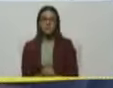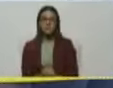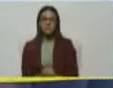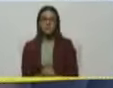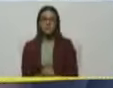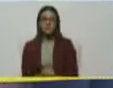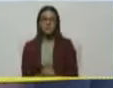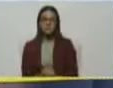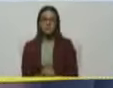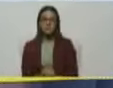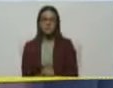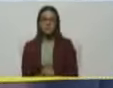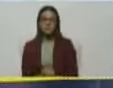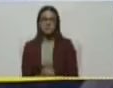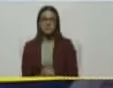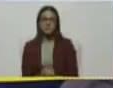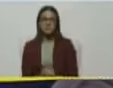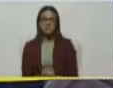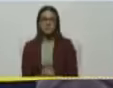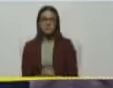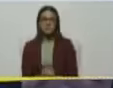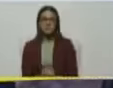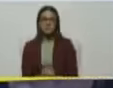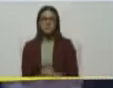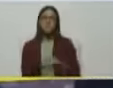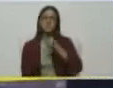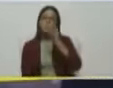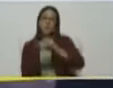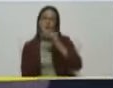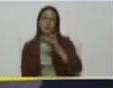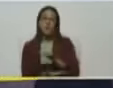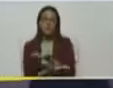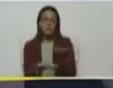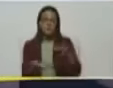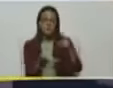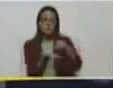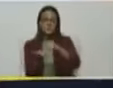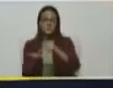Bolivariana de Venezuela. Bueno, buenas tardes nuevamente